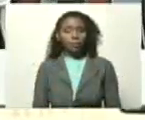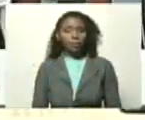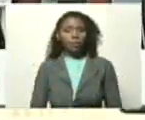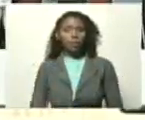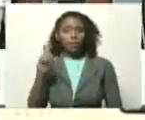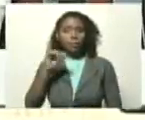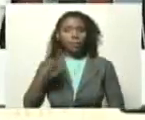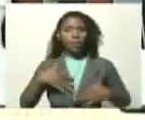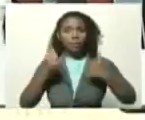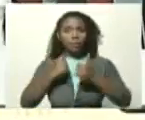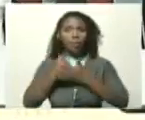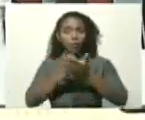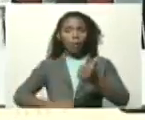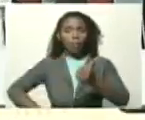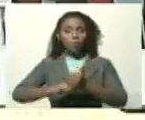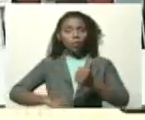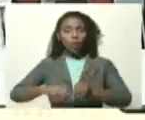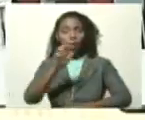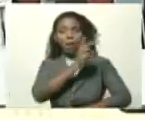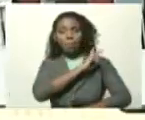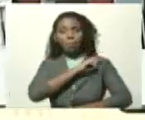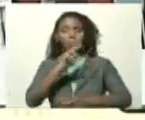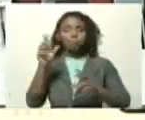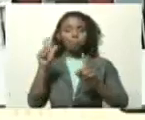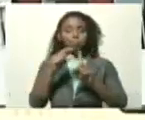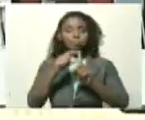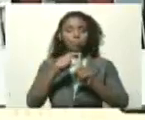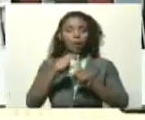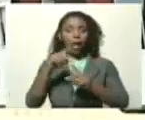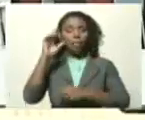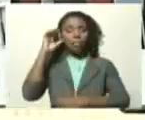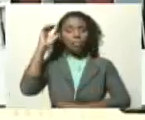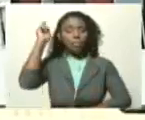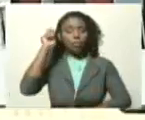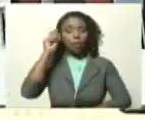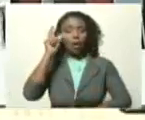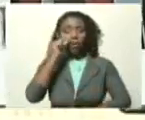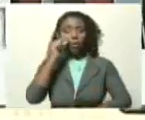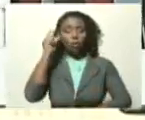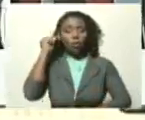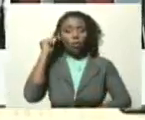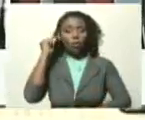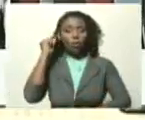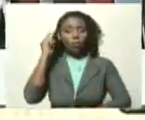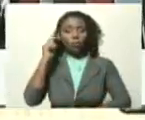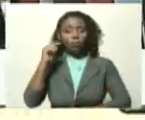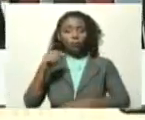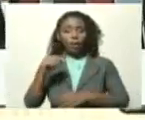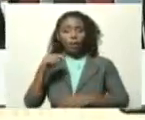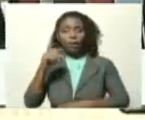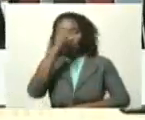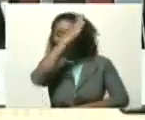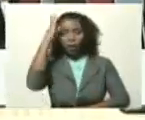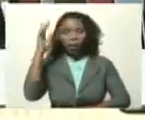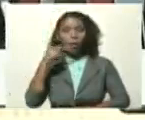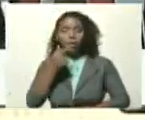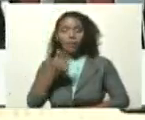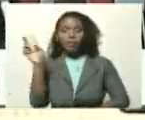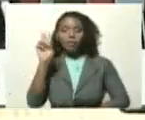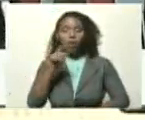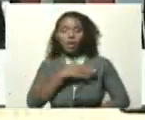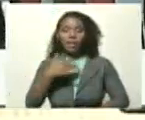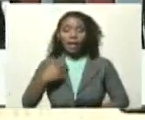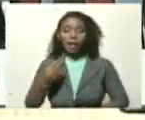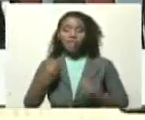del jefe del bloque parlamentario de la patria, el diputado Diosdado Cabello, precisaba, los venezolanos quieren vivir en